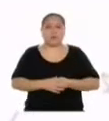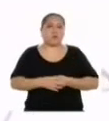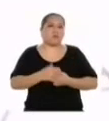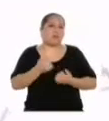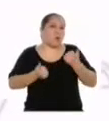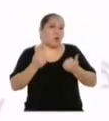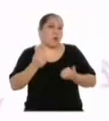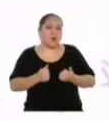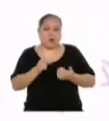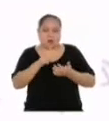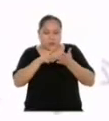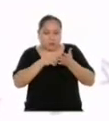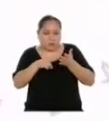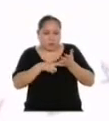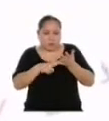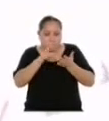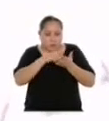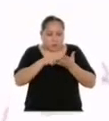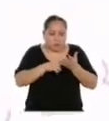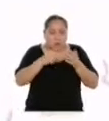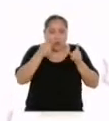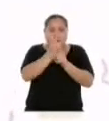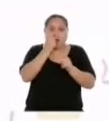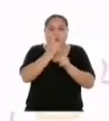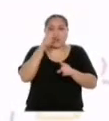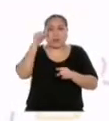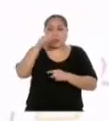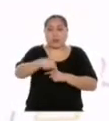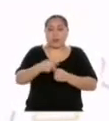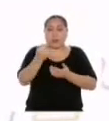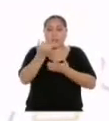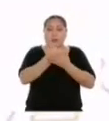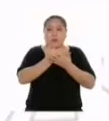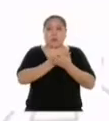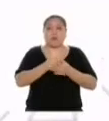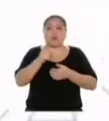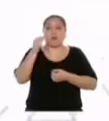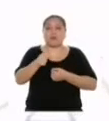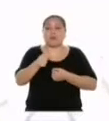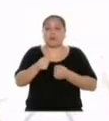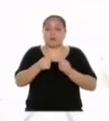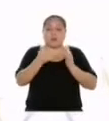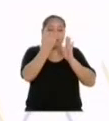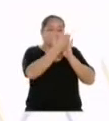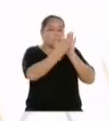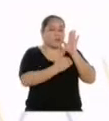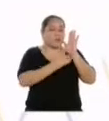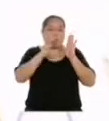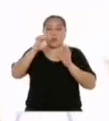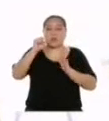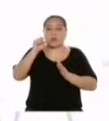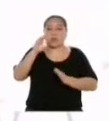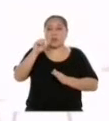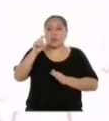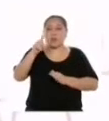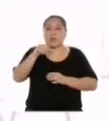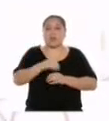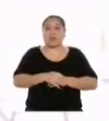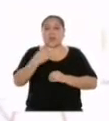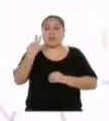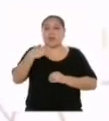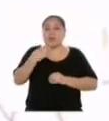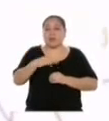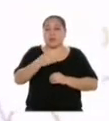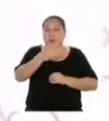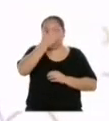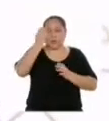el lector realice una lectura correcta del gráfico. El detalle de la escala, que siempre se pasa por alto,